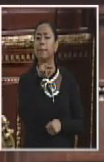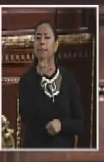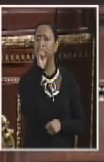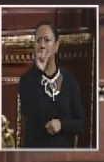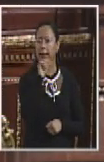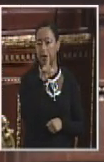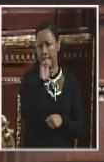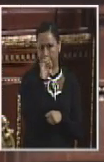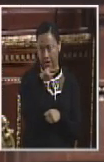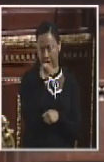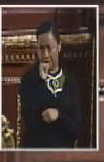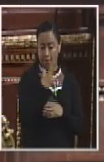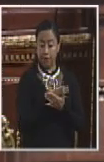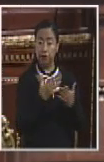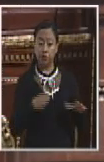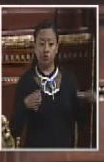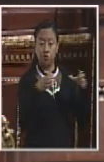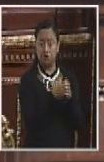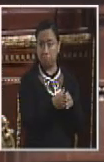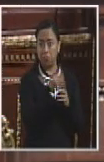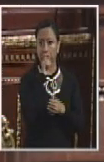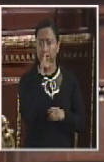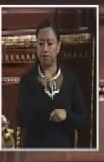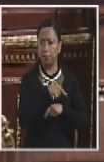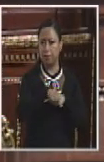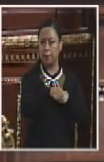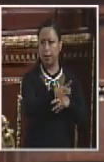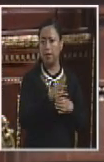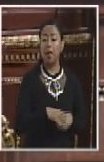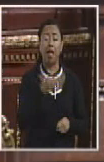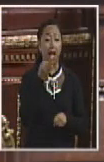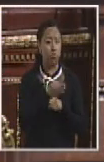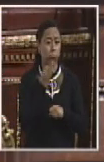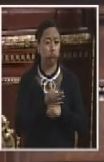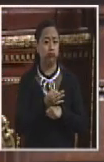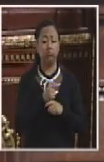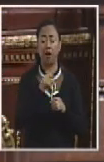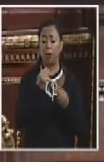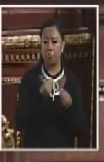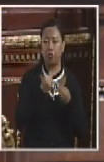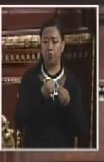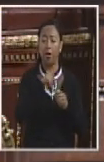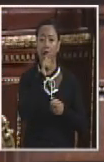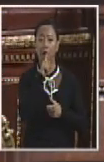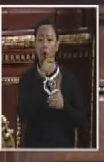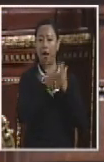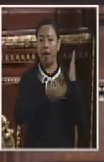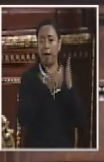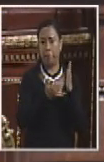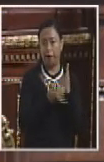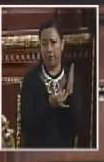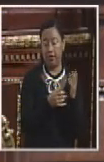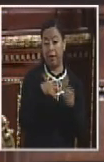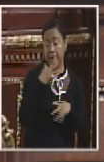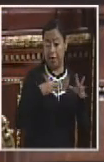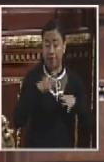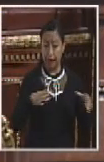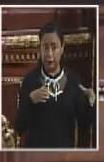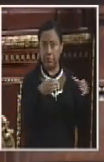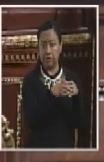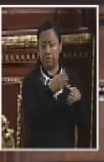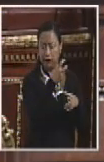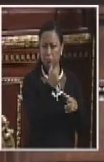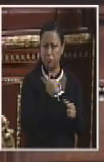mantos acuíferos. El déficit hidráulico en nuestra ciudad es cada vez mayor, lo cual ha provocado la sobreexplotación de estos mantos, además